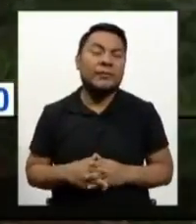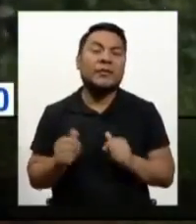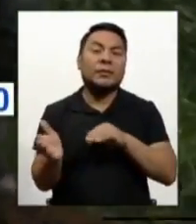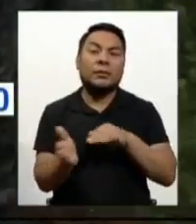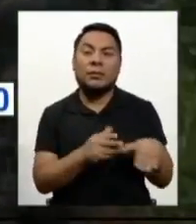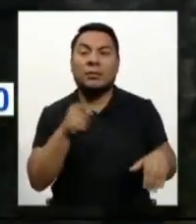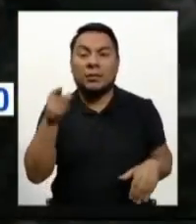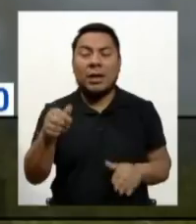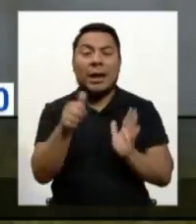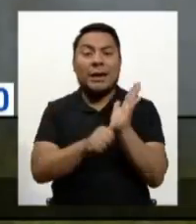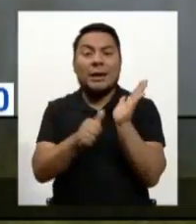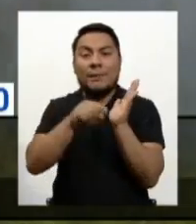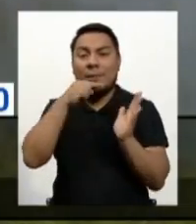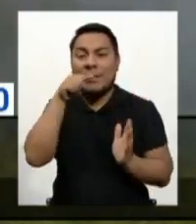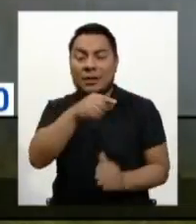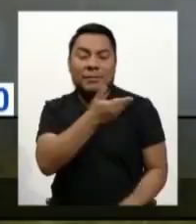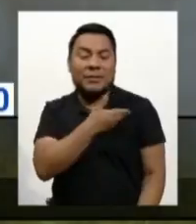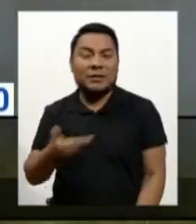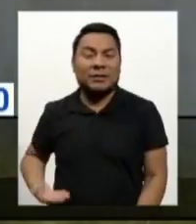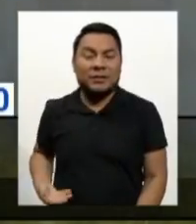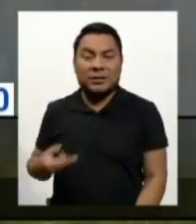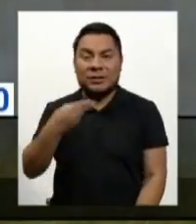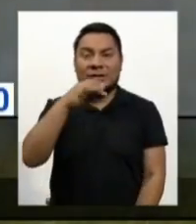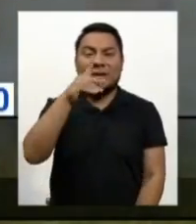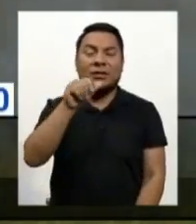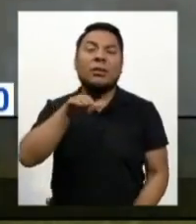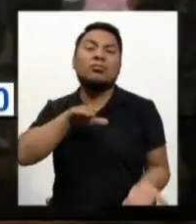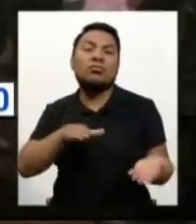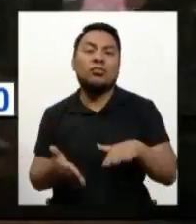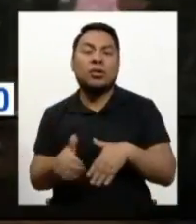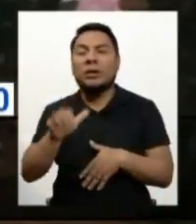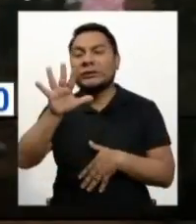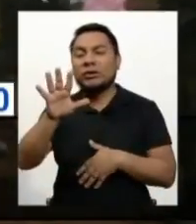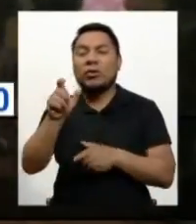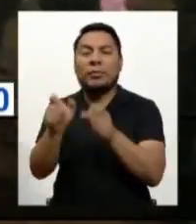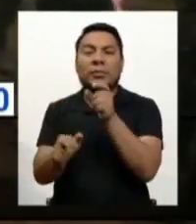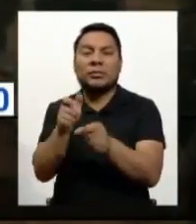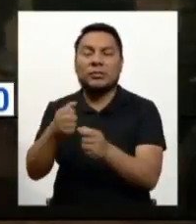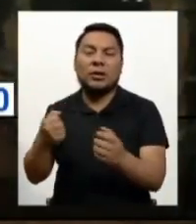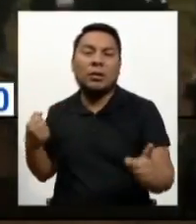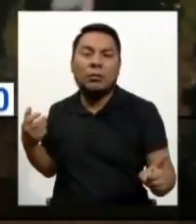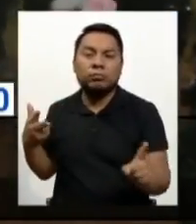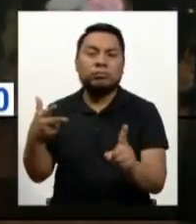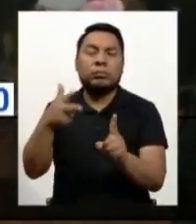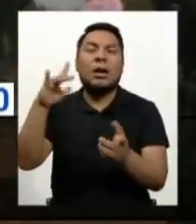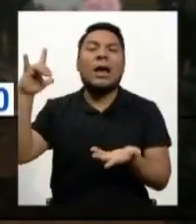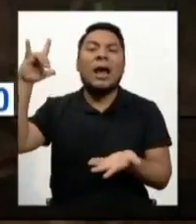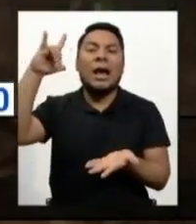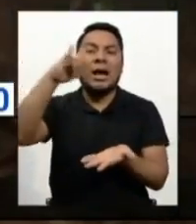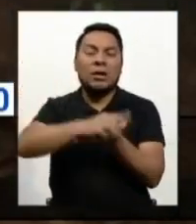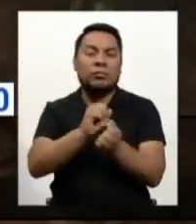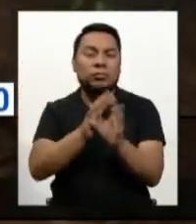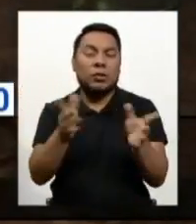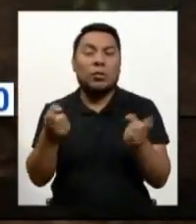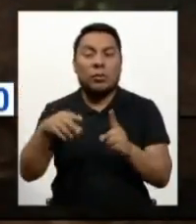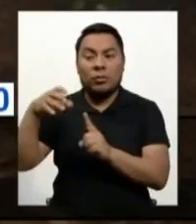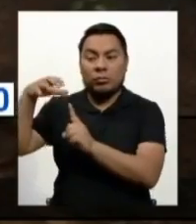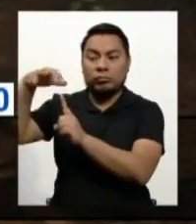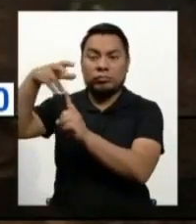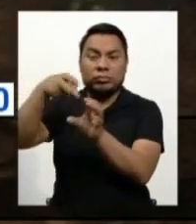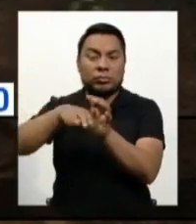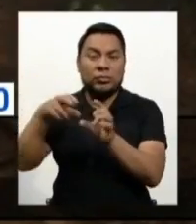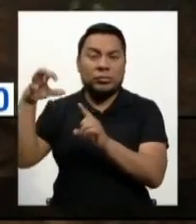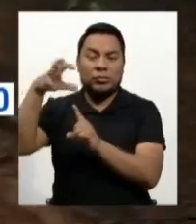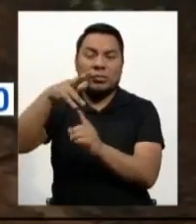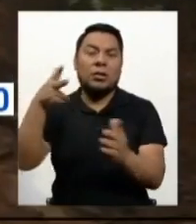la hermana del presidente, Hilda Hernández, murió junto a otras 5 personas en un accidente aéreo, luego que el helicóptero en el que viajaban